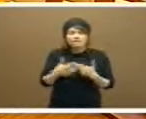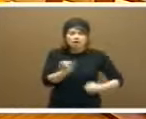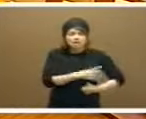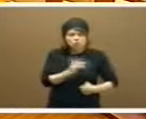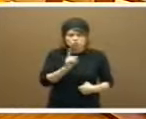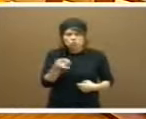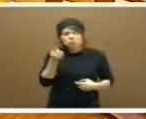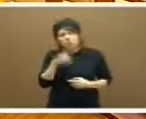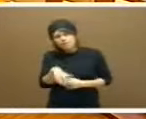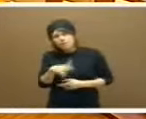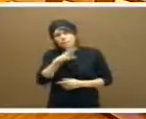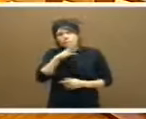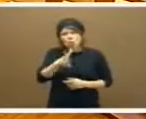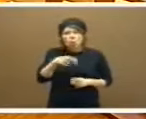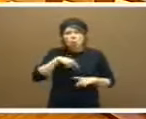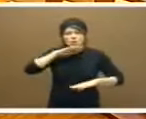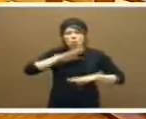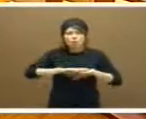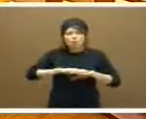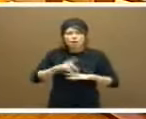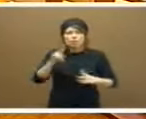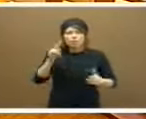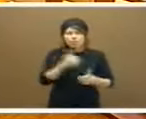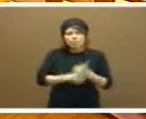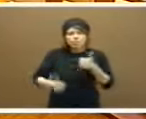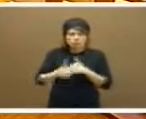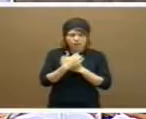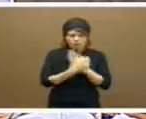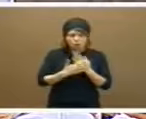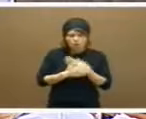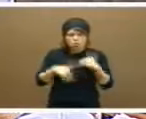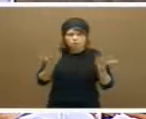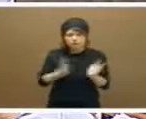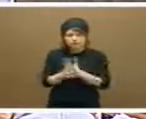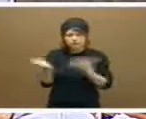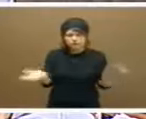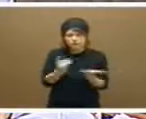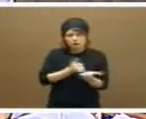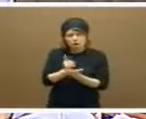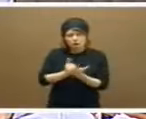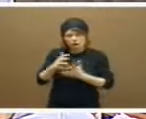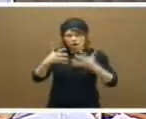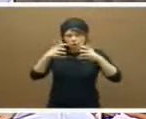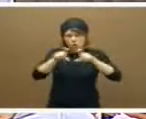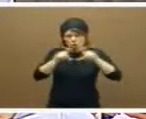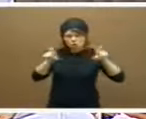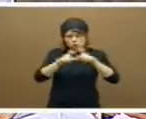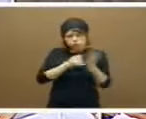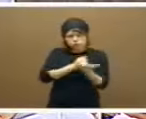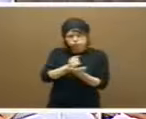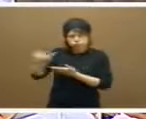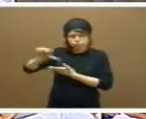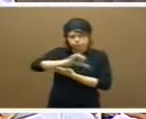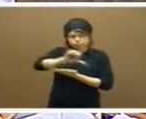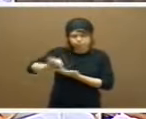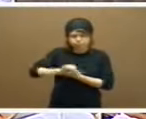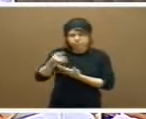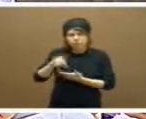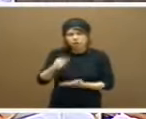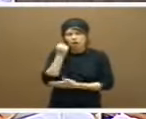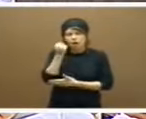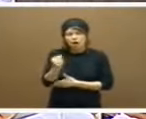fondos, sino también para cumplir con las prioridades de este Gobierno, que no son otras que el fomento de la agroindustria, de los regadíos, de las infraestructuras rurales y el